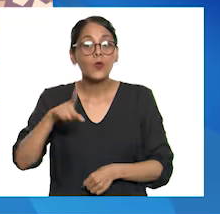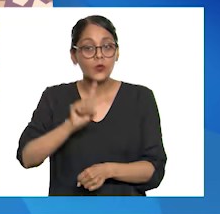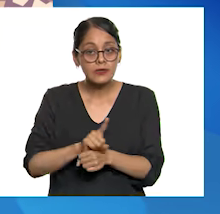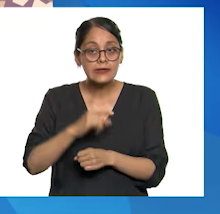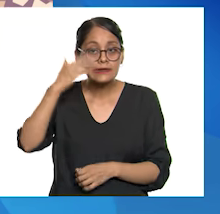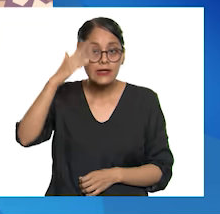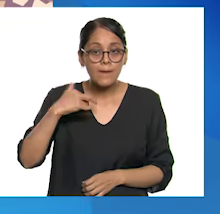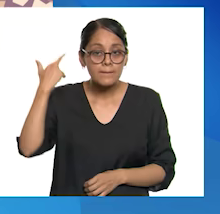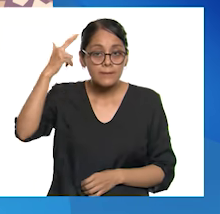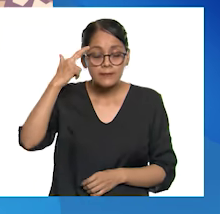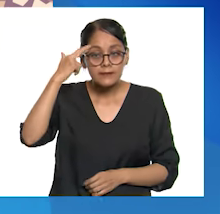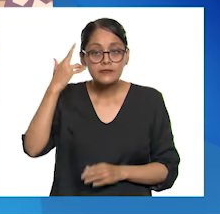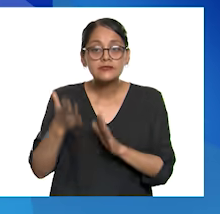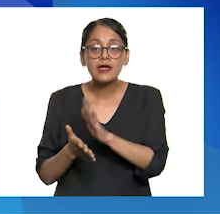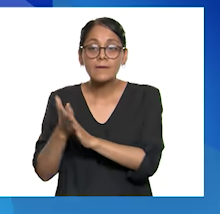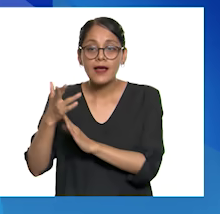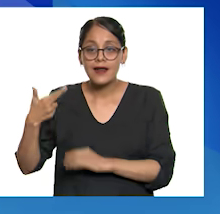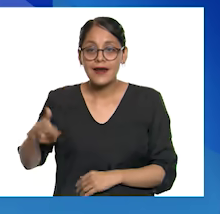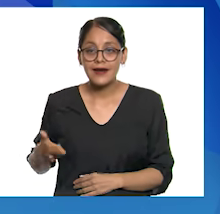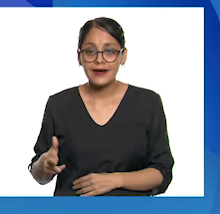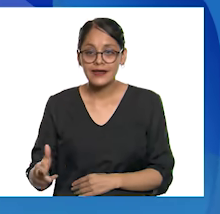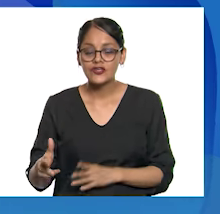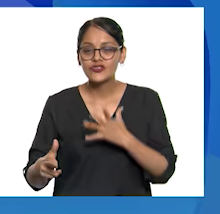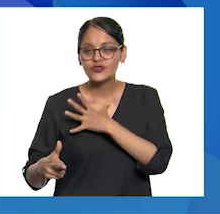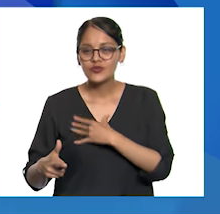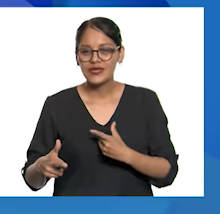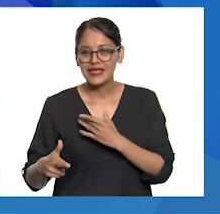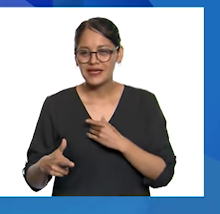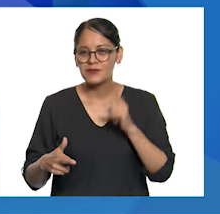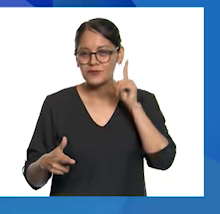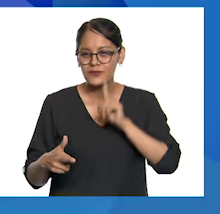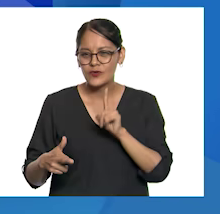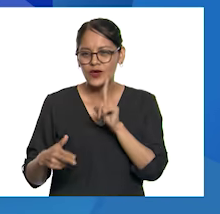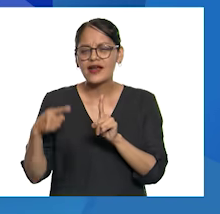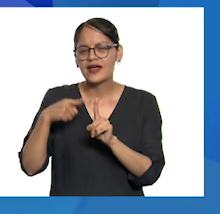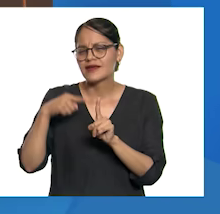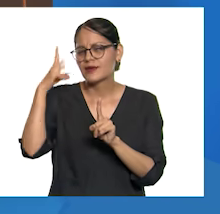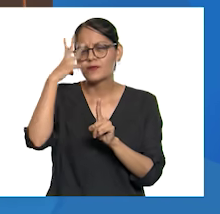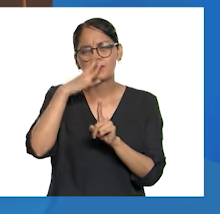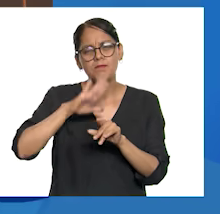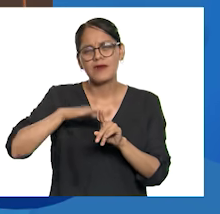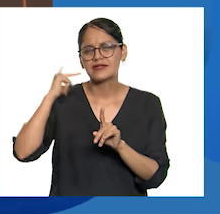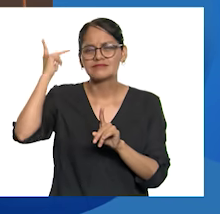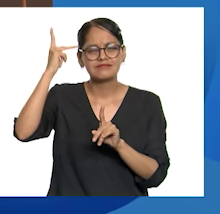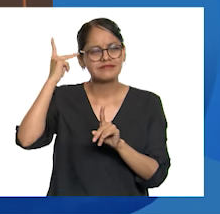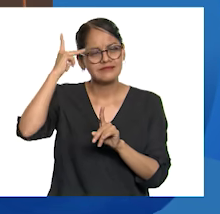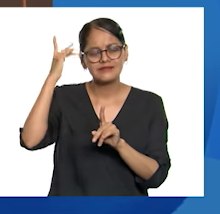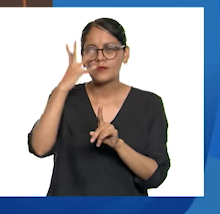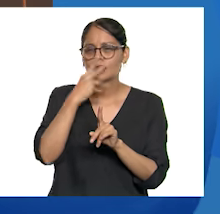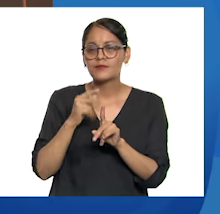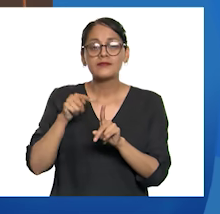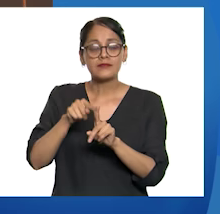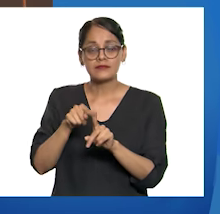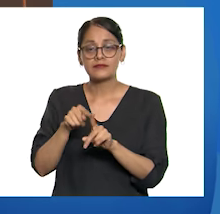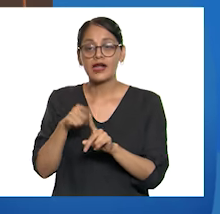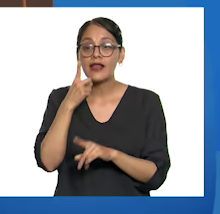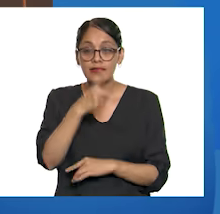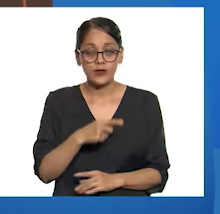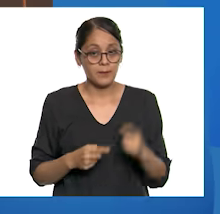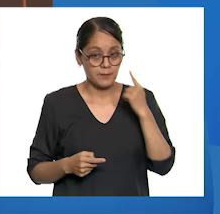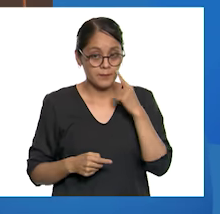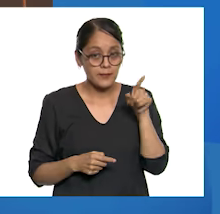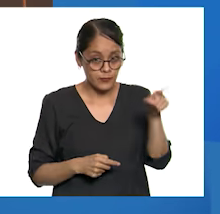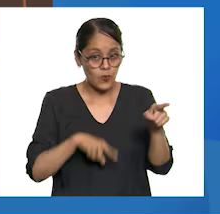rey iba a ir a pasear por la orilla del río con su hija, la princesa más hermosa del mundo y entonces dijo a su amo, si